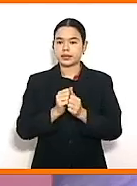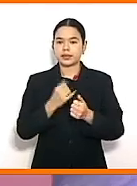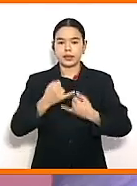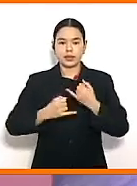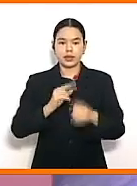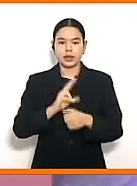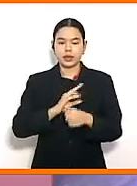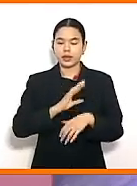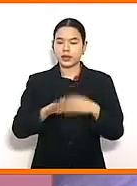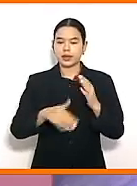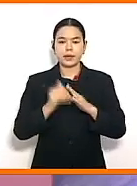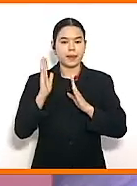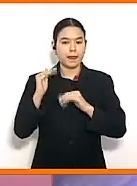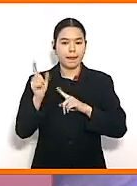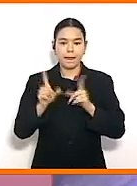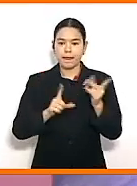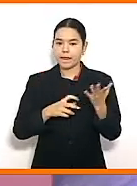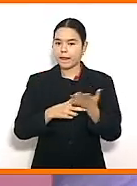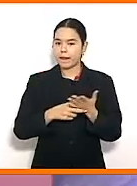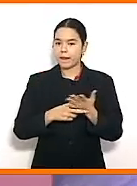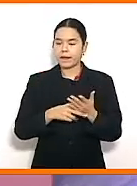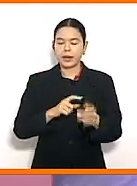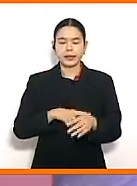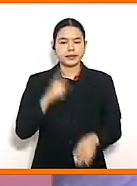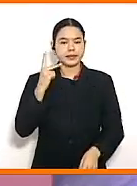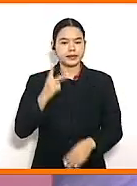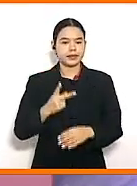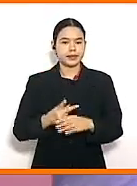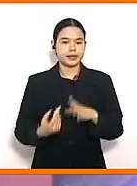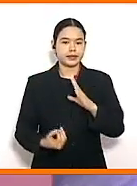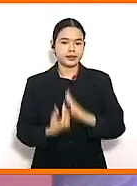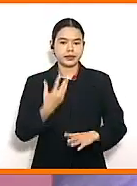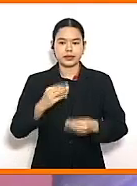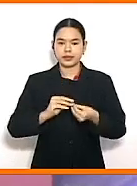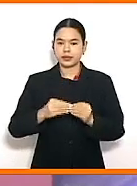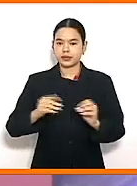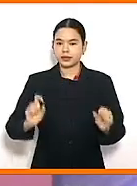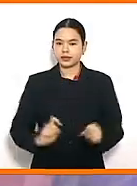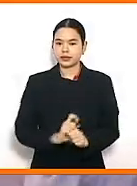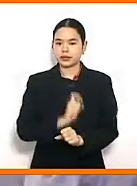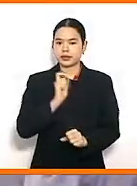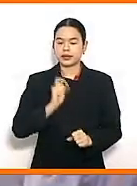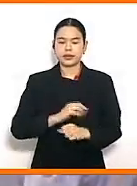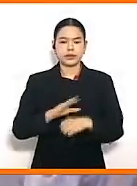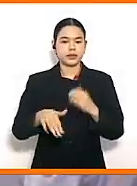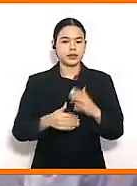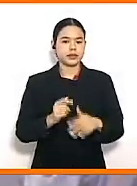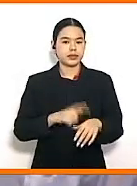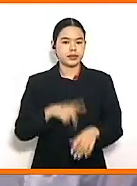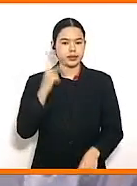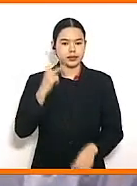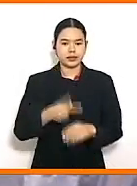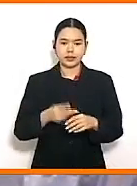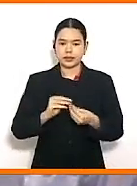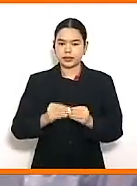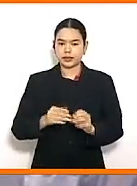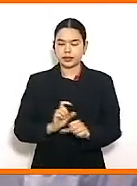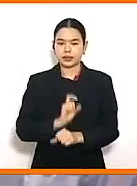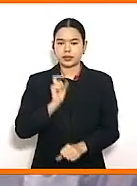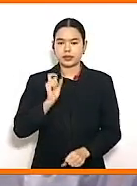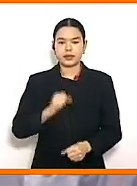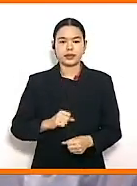3. Espero que tengas tu boleto ganador en mano, porque vamos a conocer ese número afortunado con su primer dígito. Y este es